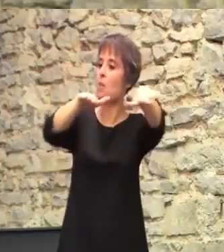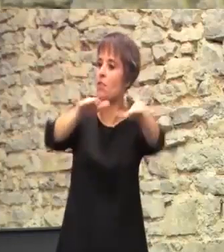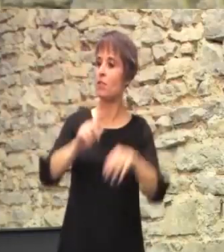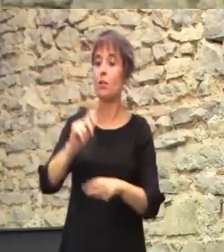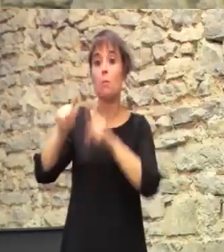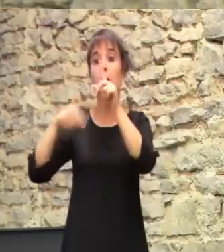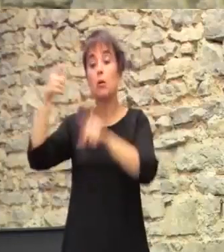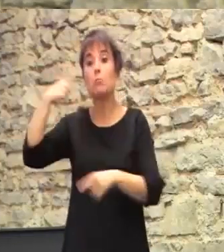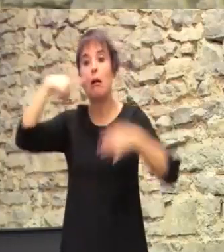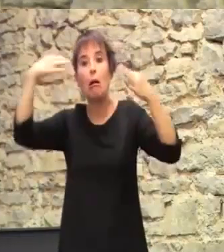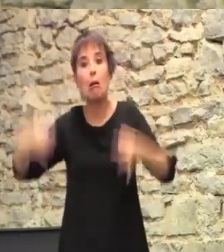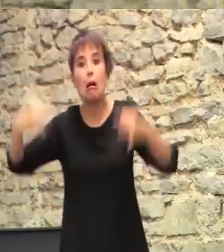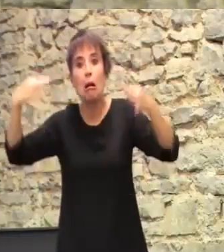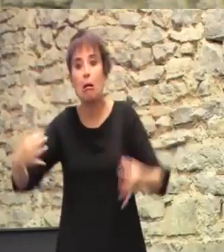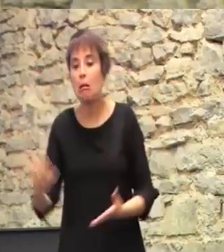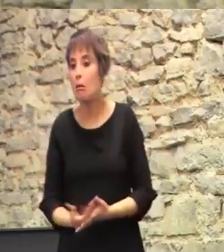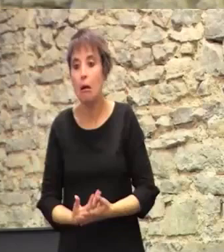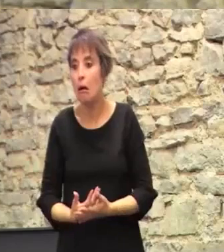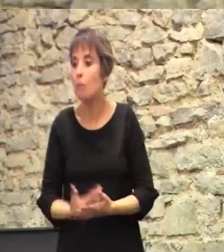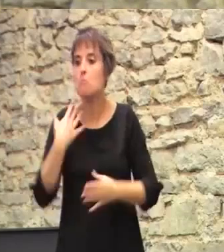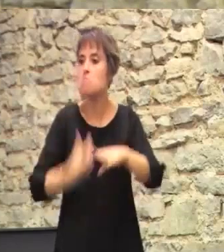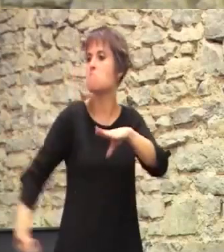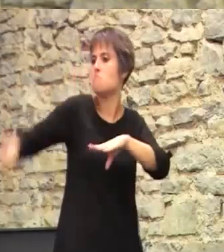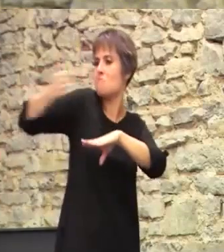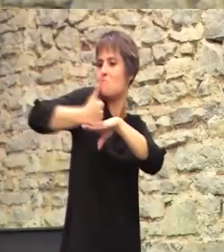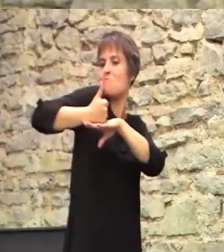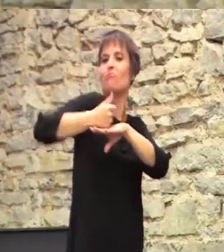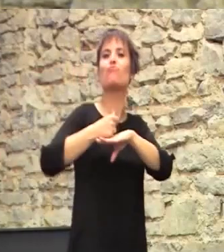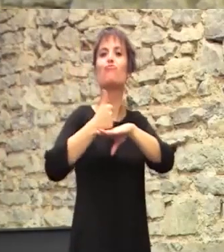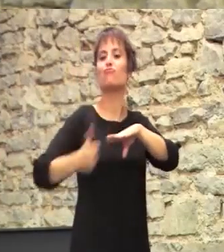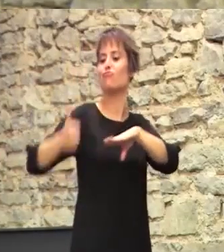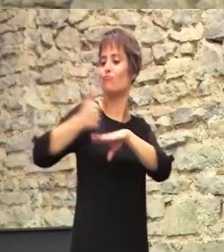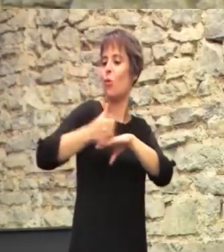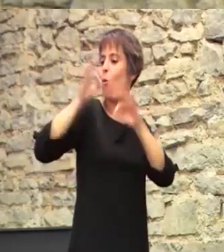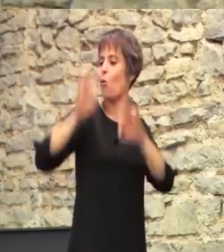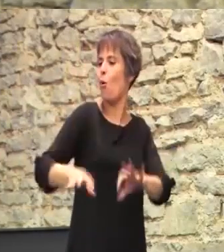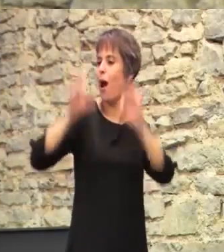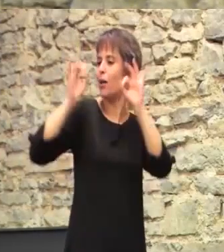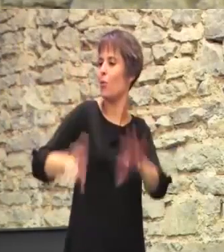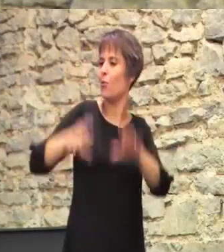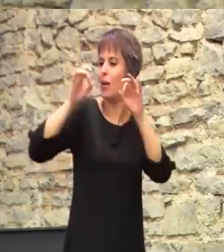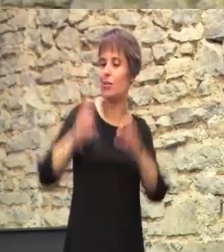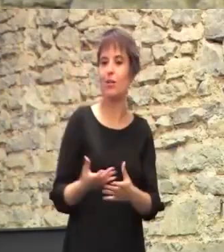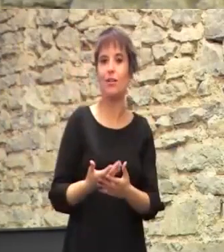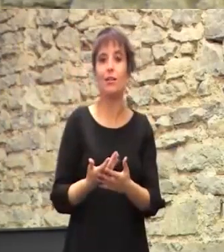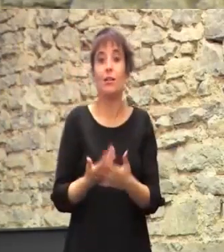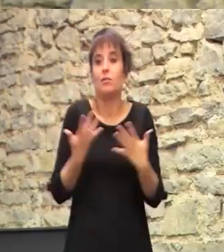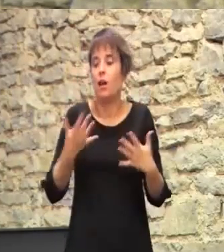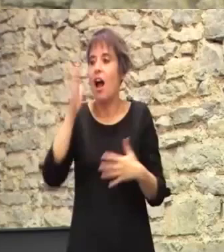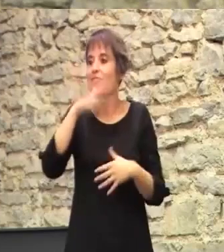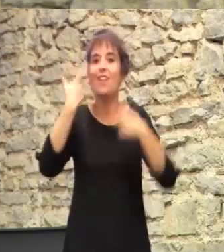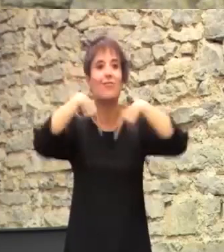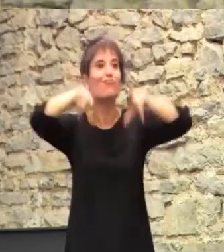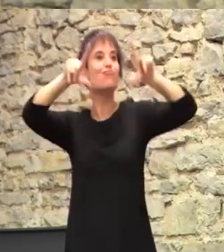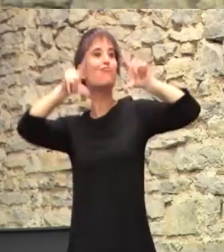luego a la hora de la verdad no se corren de los lugares de poder están esperando la misma cosa es decir llegan a tener notoriedad